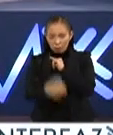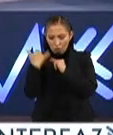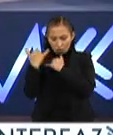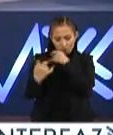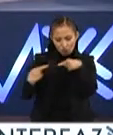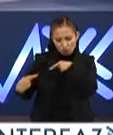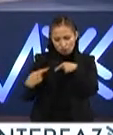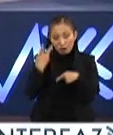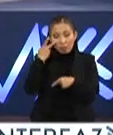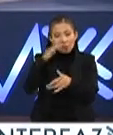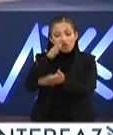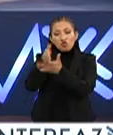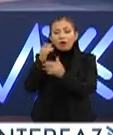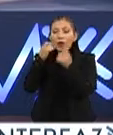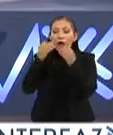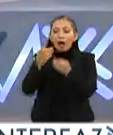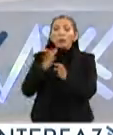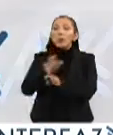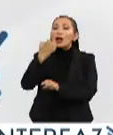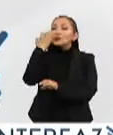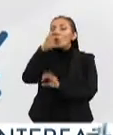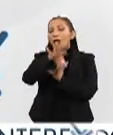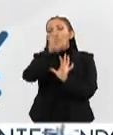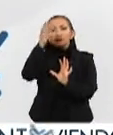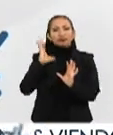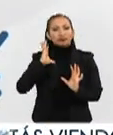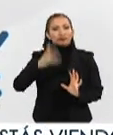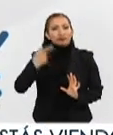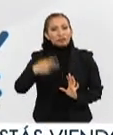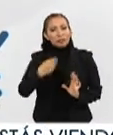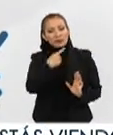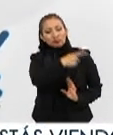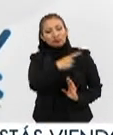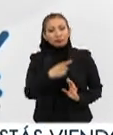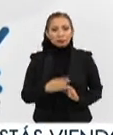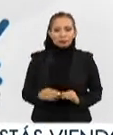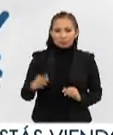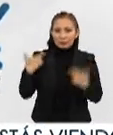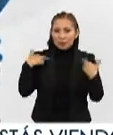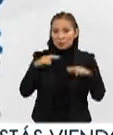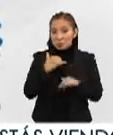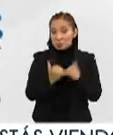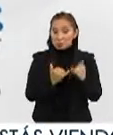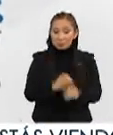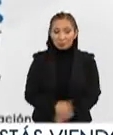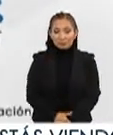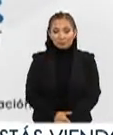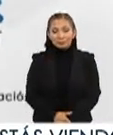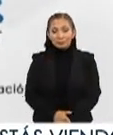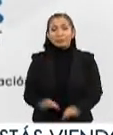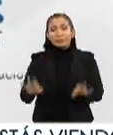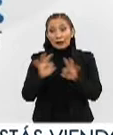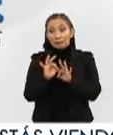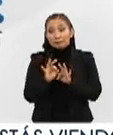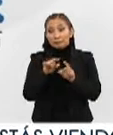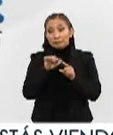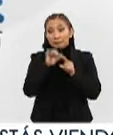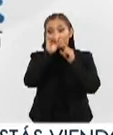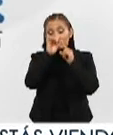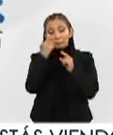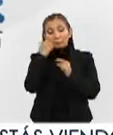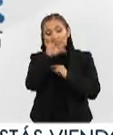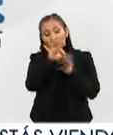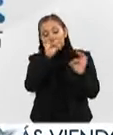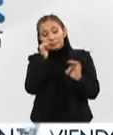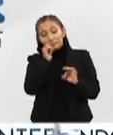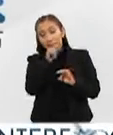y ahí estaremos a ver qué escuela pues pone en alto el nombre de su institución o los jugadores. Importante que hayan